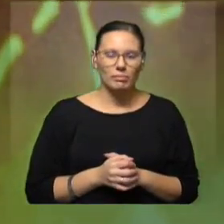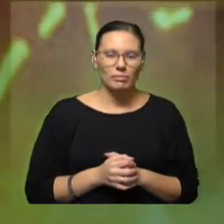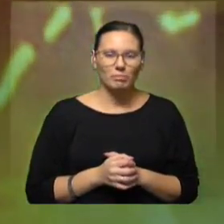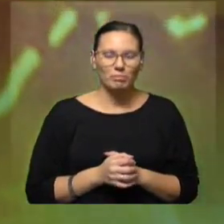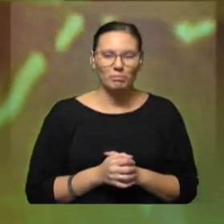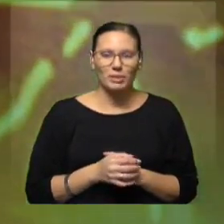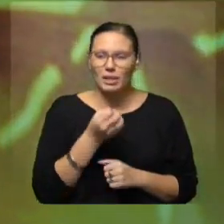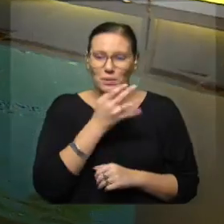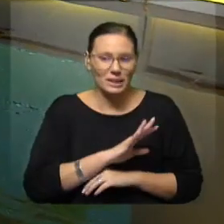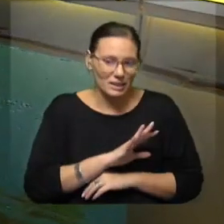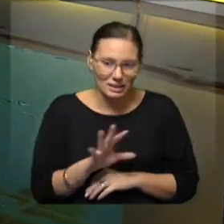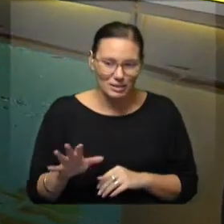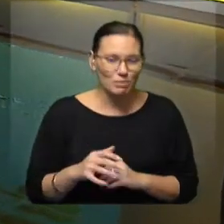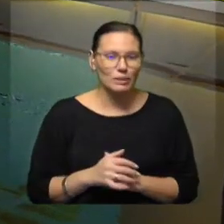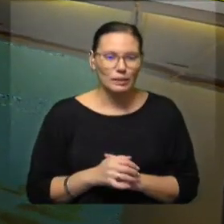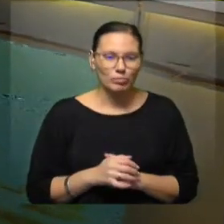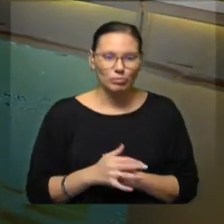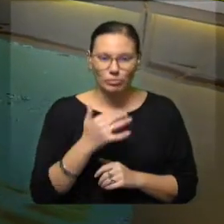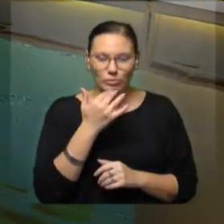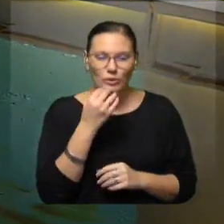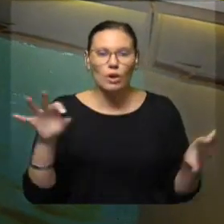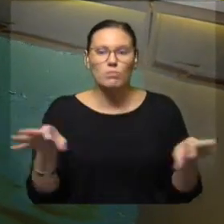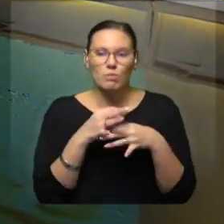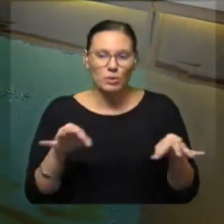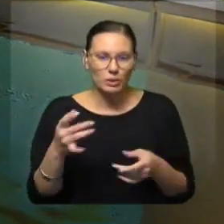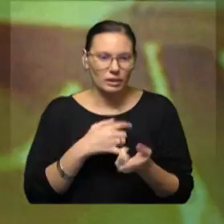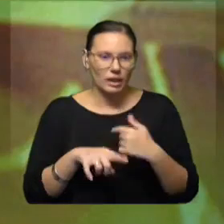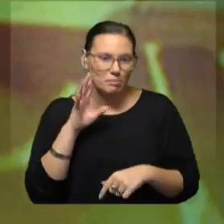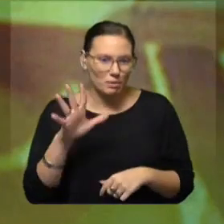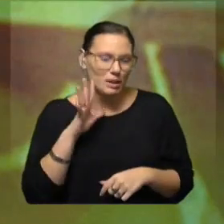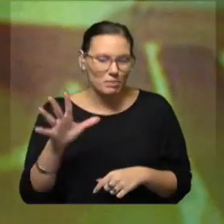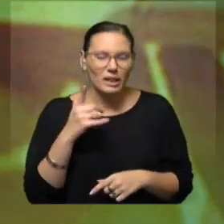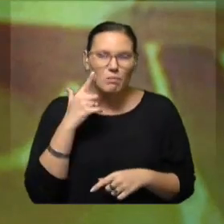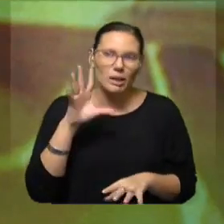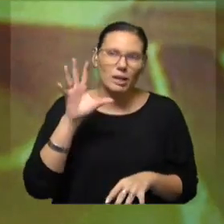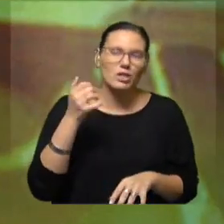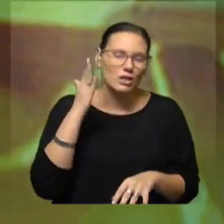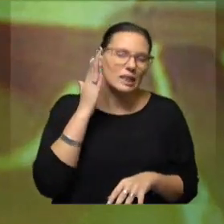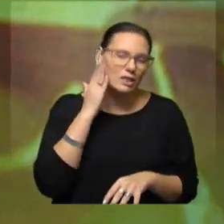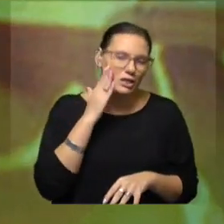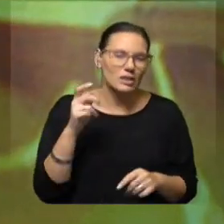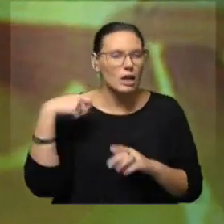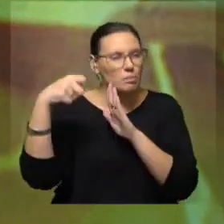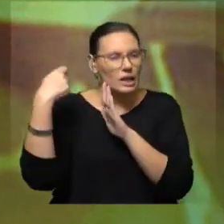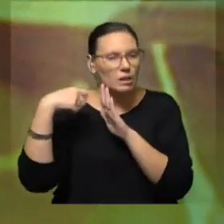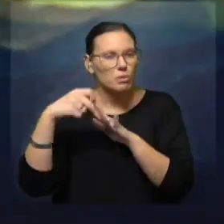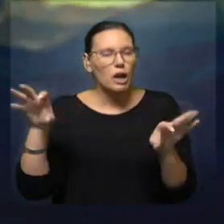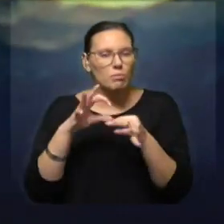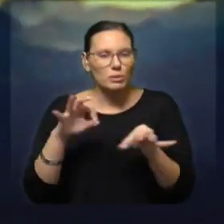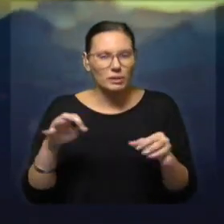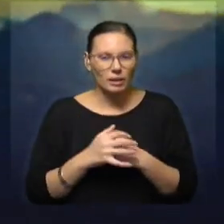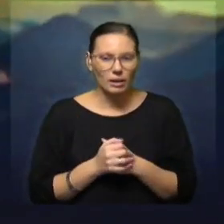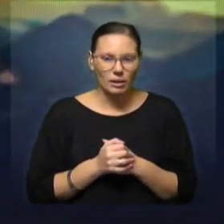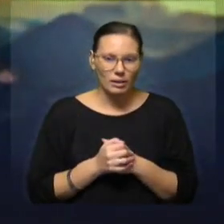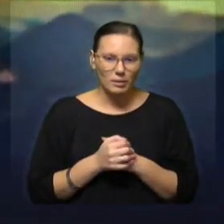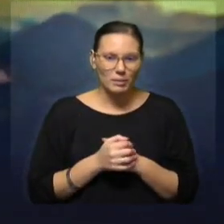¡Qué genial! ¡Qué genial! No sé cómo es la música de Top Gun, pero es de ese tipo... ¡Ay, cómo era! ¡Para que yo me la sé la música de Top Gun! ¡San, sararán, san,